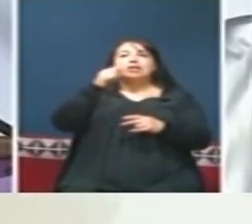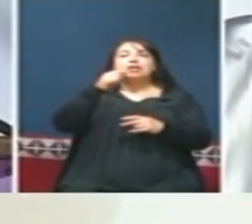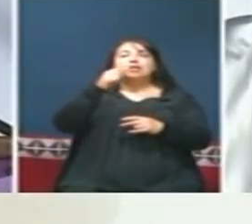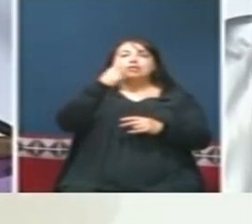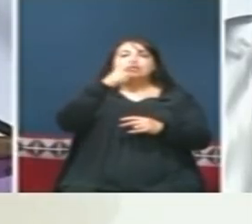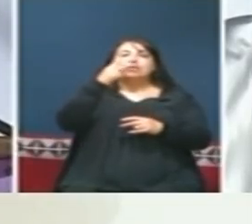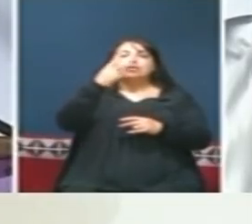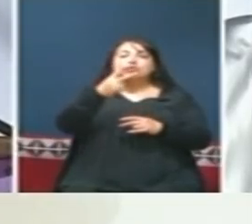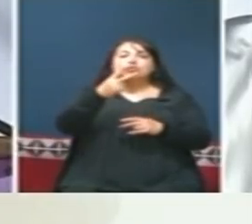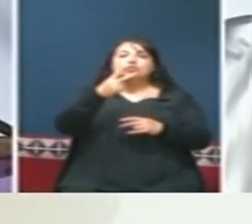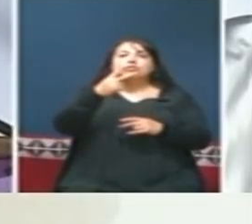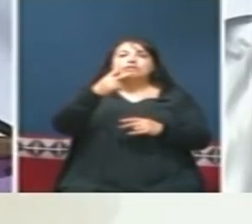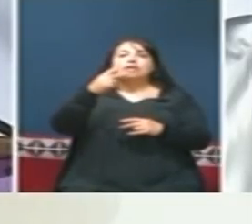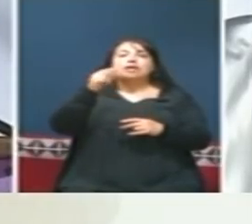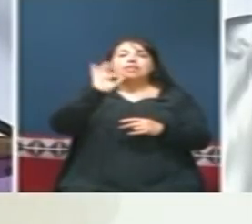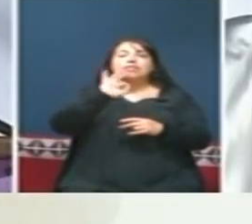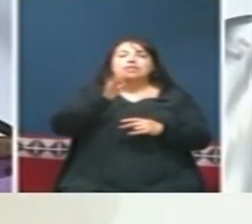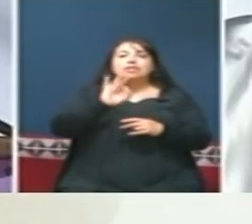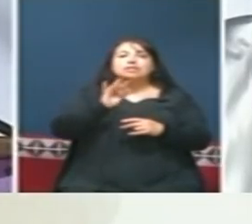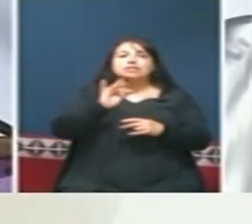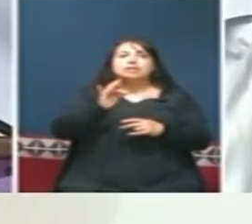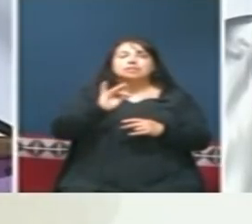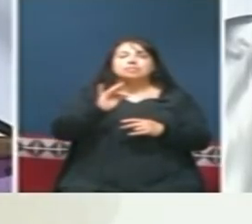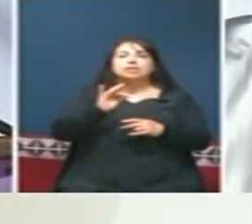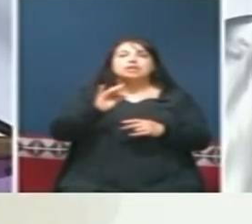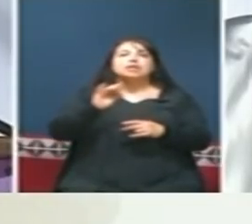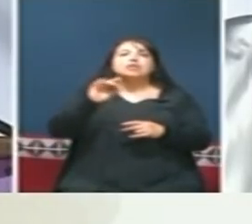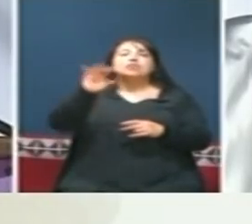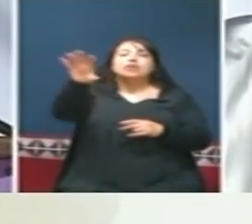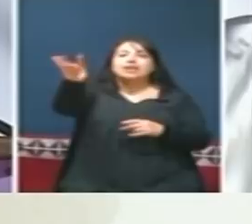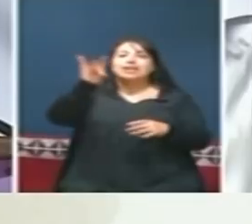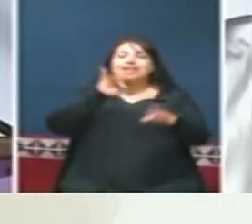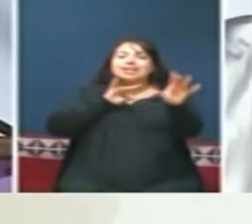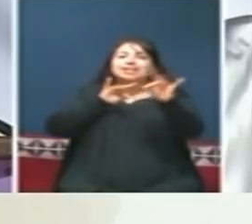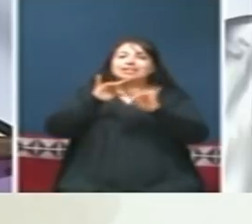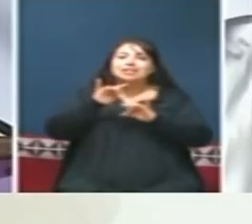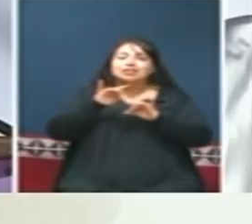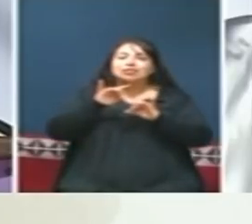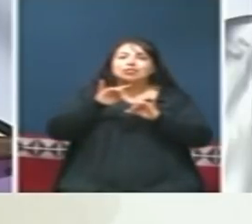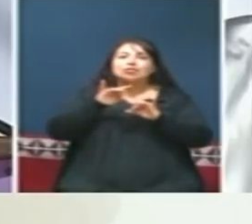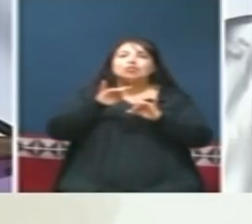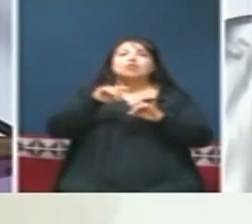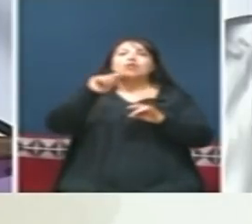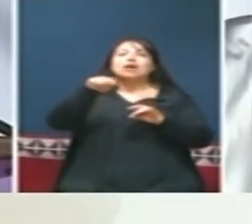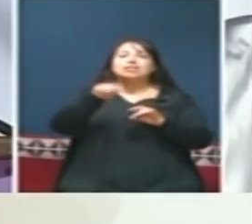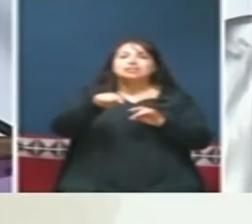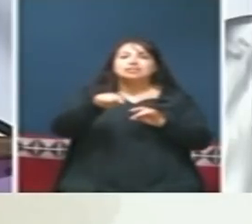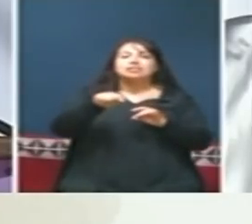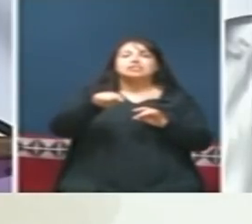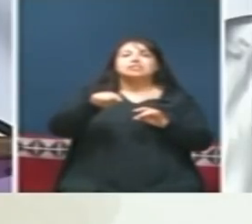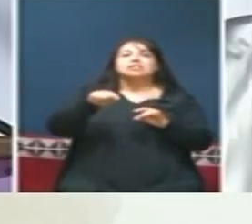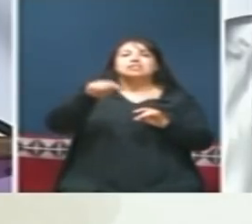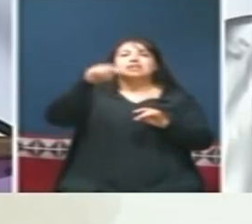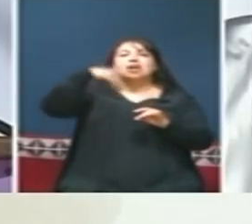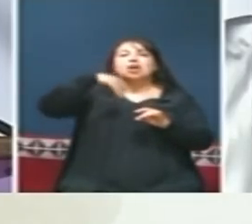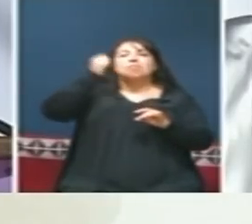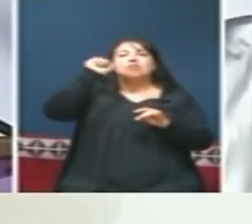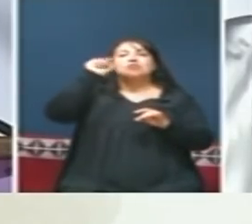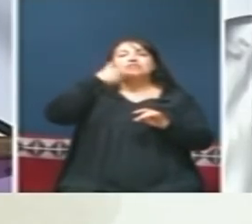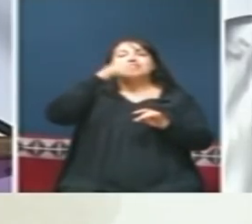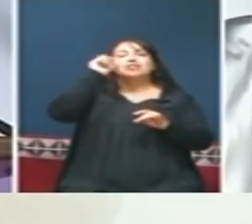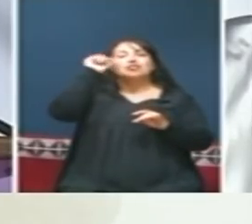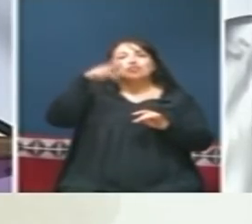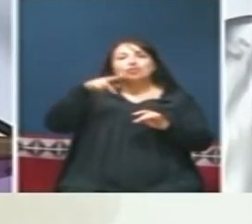fue elegido obispo titular de Listra y auxiliar del arzobispo de Córdoba, Monseñor Ramón